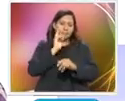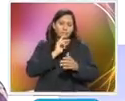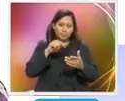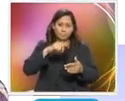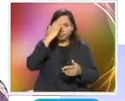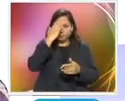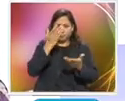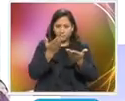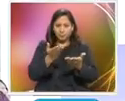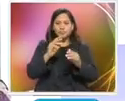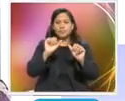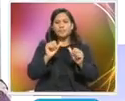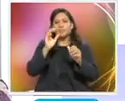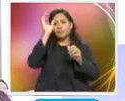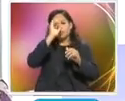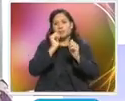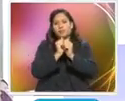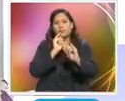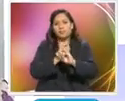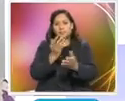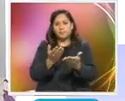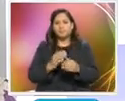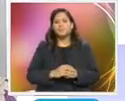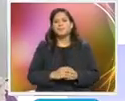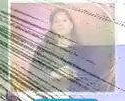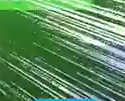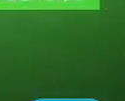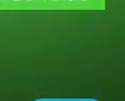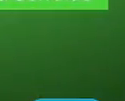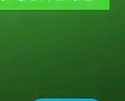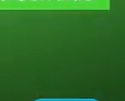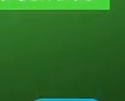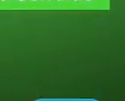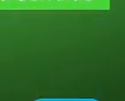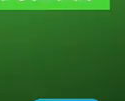decir aquí en Arte y Cultura en la Red.